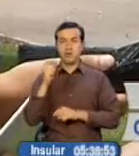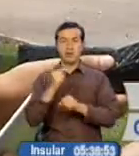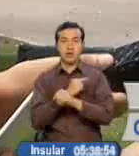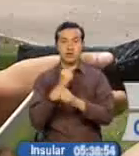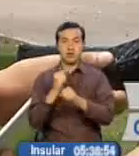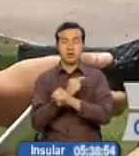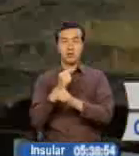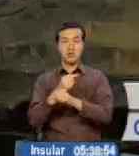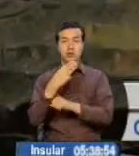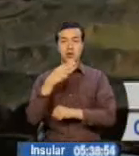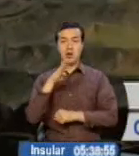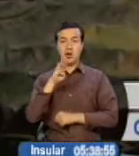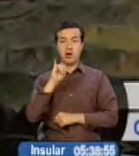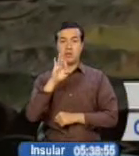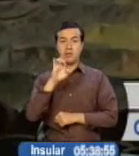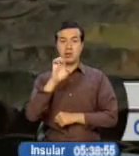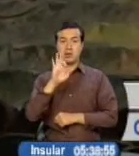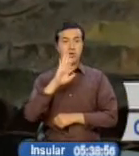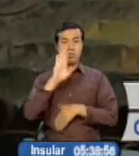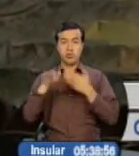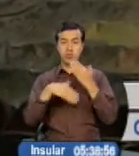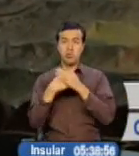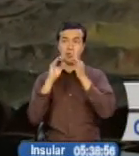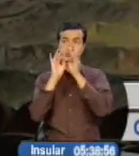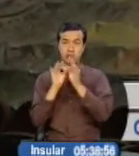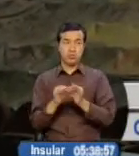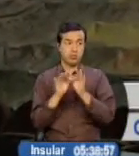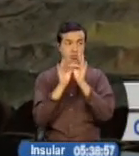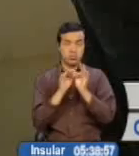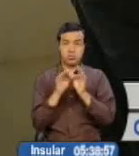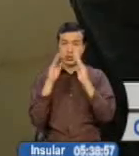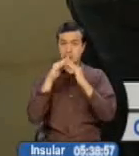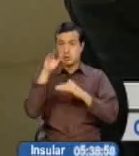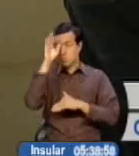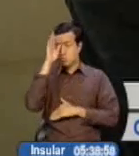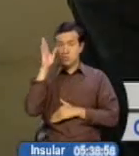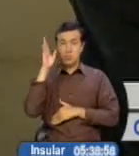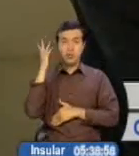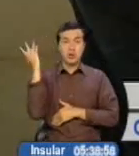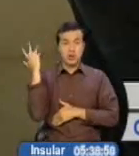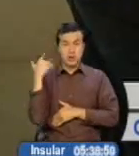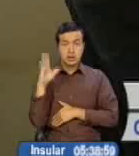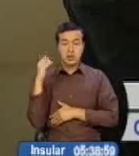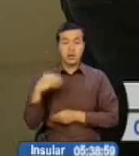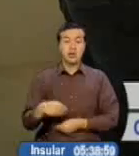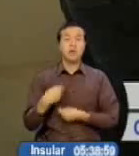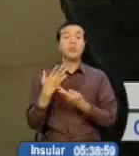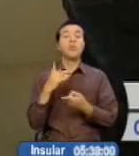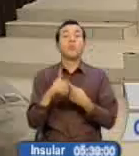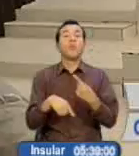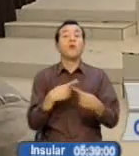Hábitat, asegura que los stands y los arreglos físicos que se hicieron en la Casa de la Cultura serán